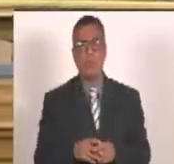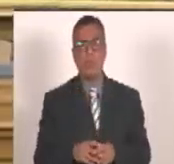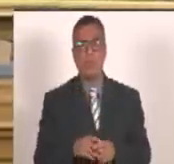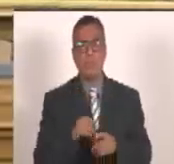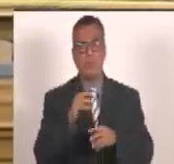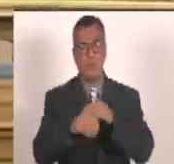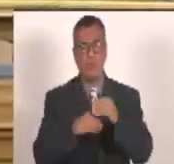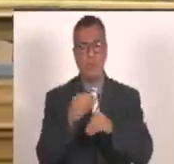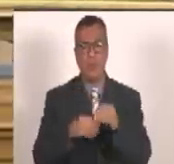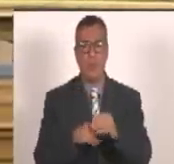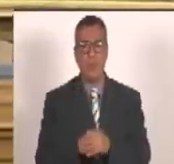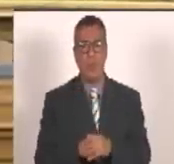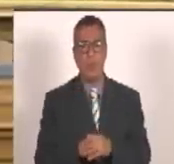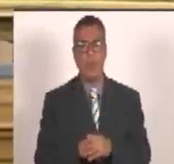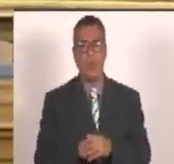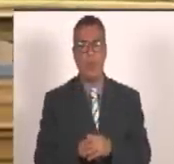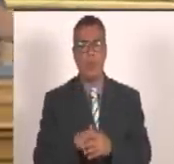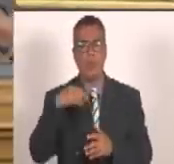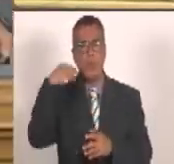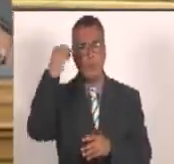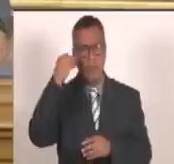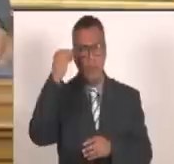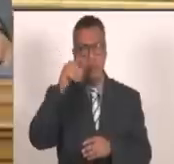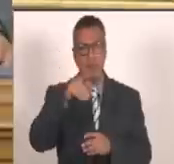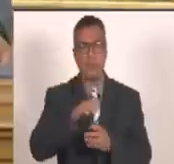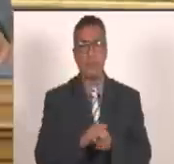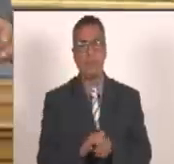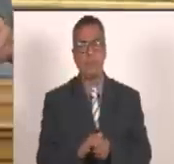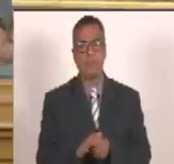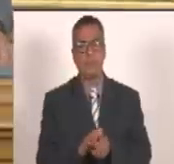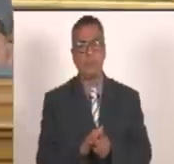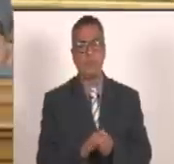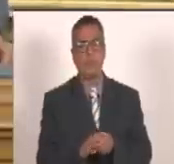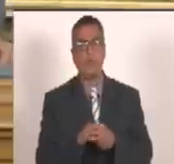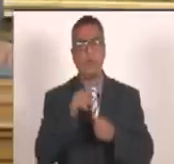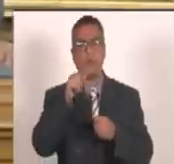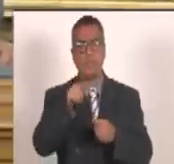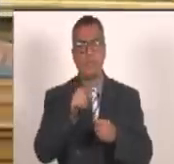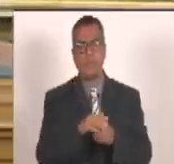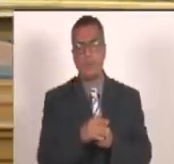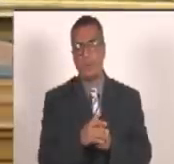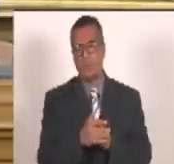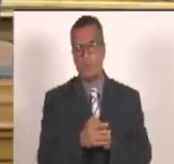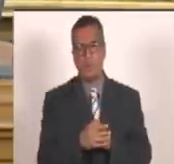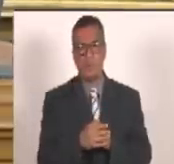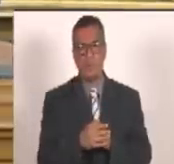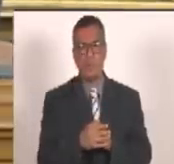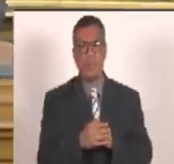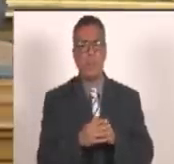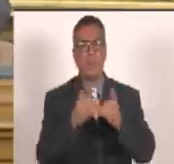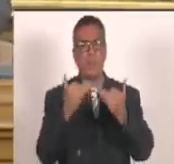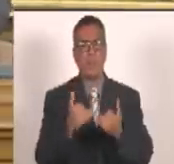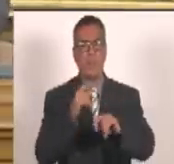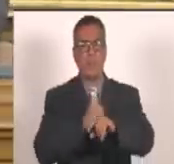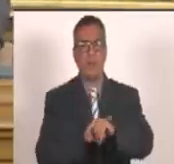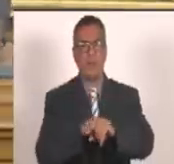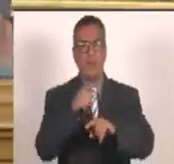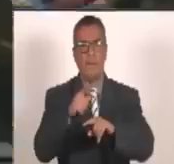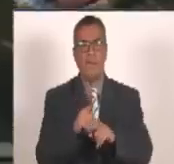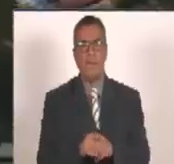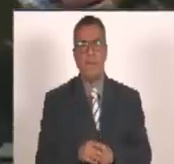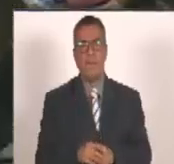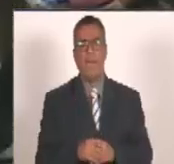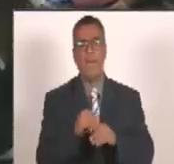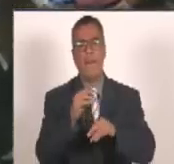seguramente tendrá tanta intensidad, tanta fuerza y tanta capacidad y vocación de trabajo que han demostrado como